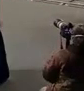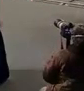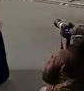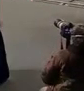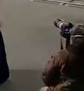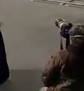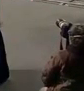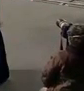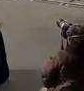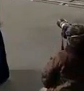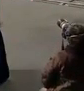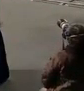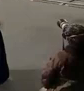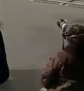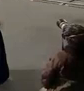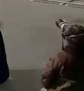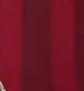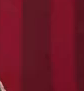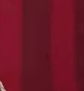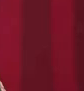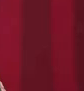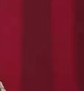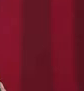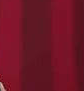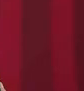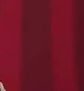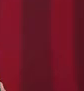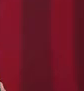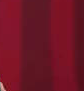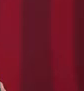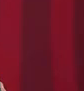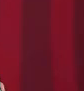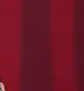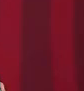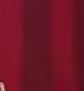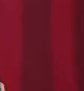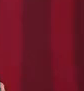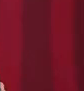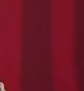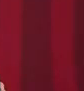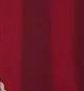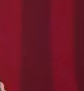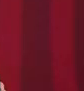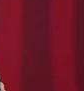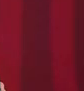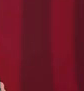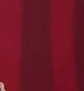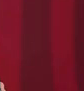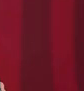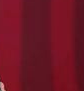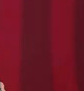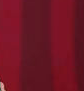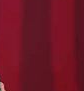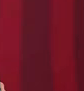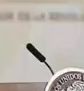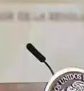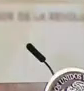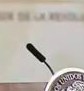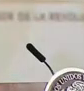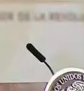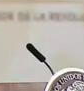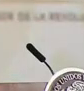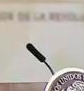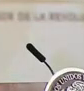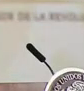Podría seguir por mucho rato pero no lo va a hacer. Pero solo me recuerdo muy bien el día antes Andrés Manuel became